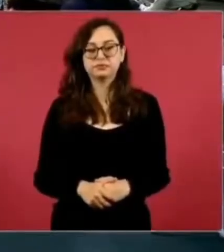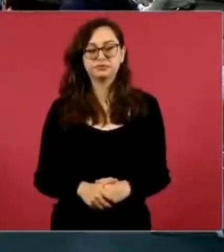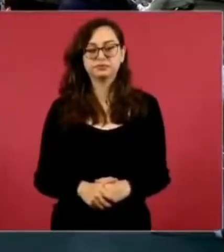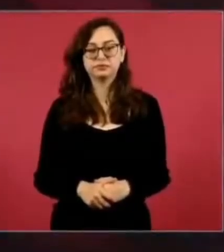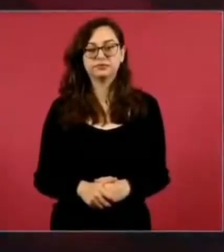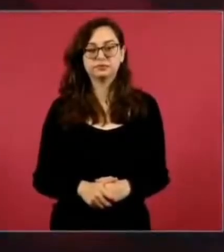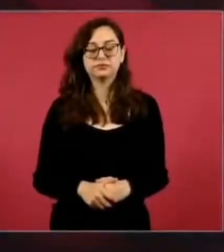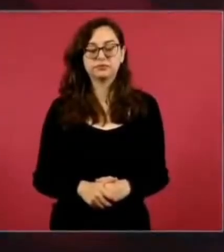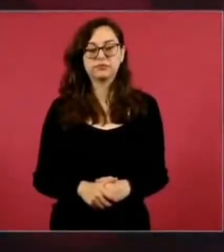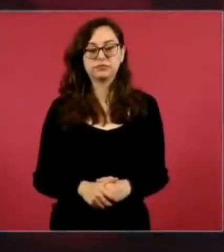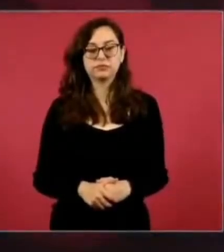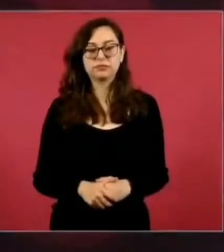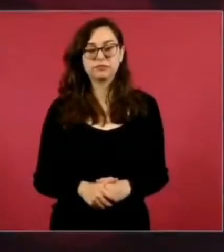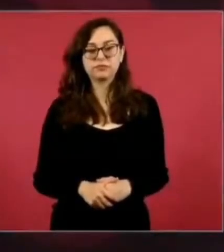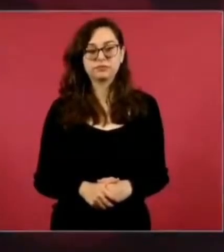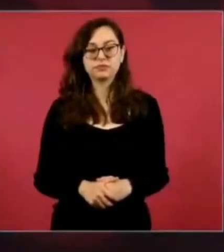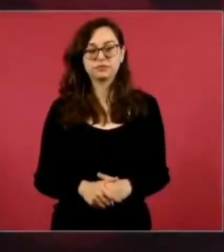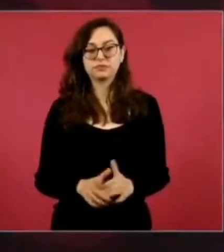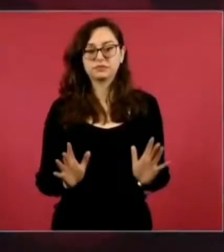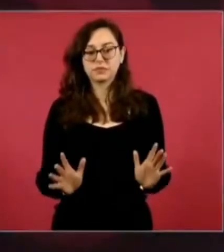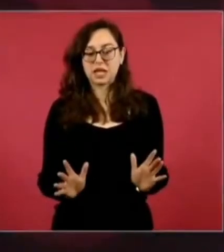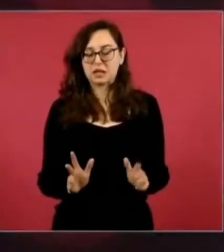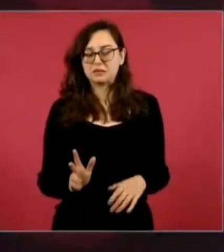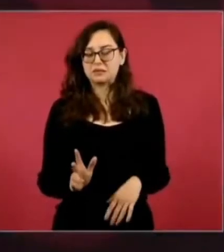que no es real